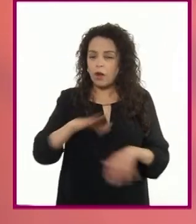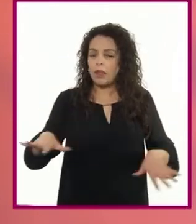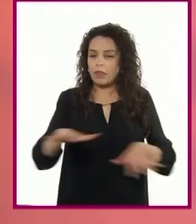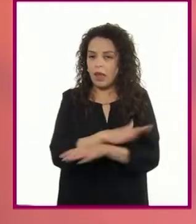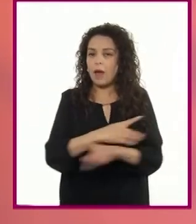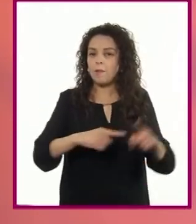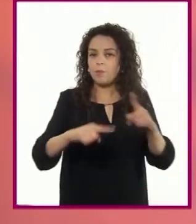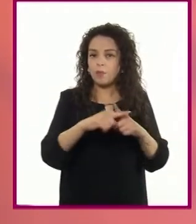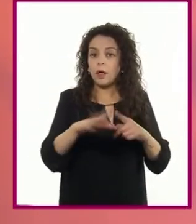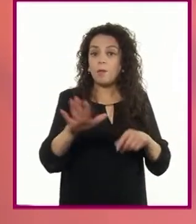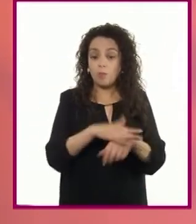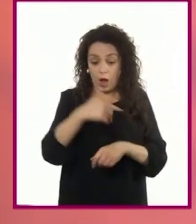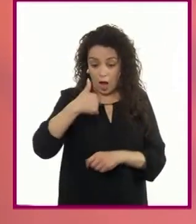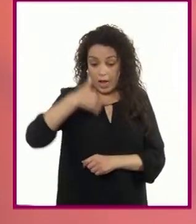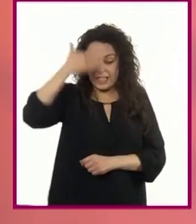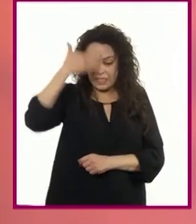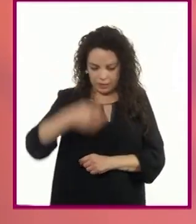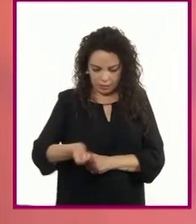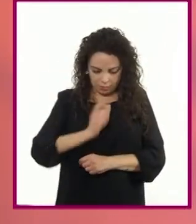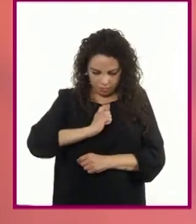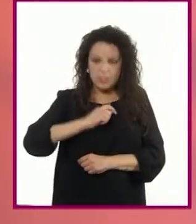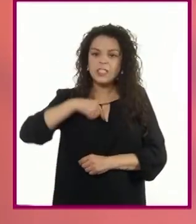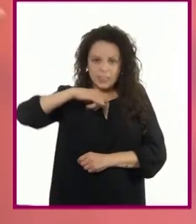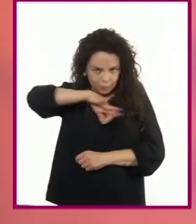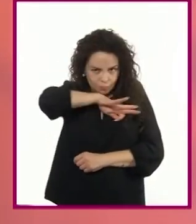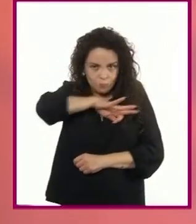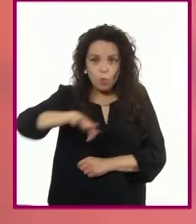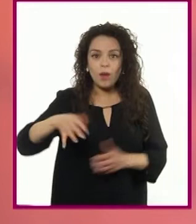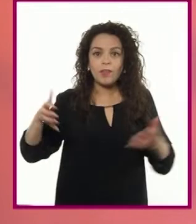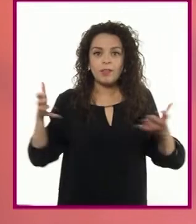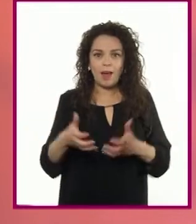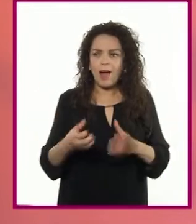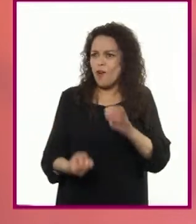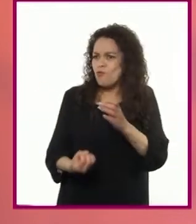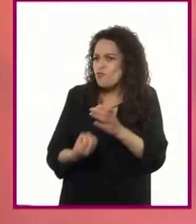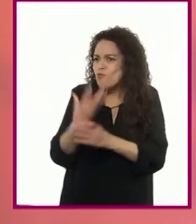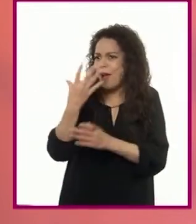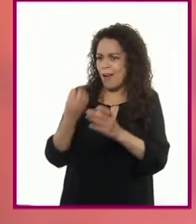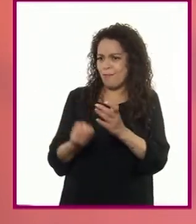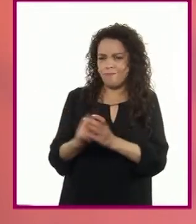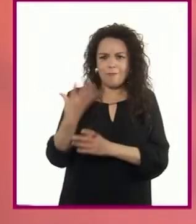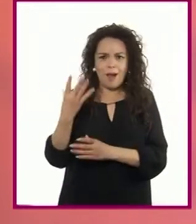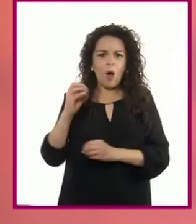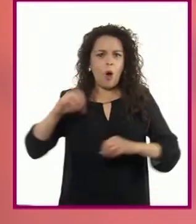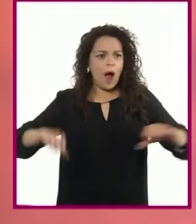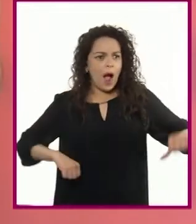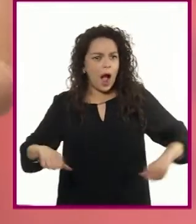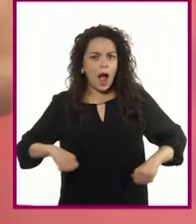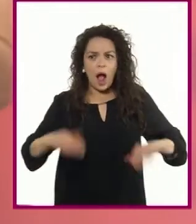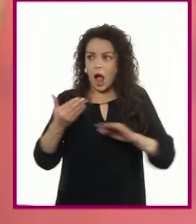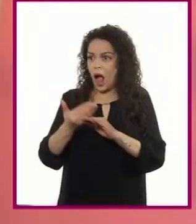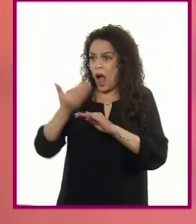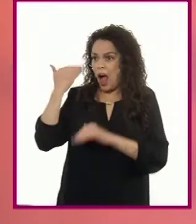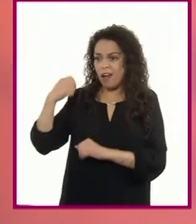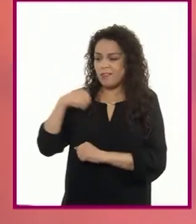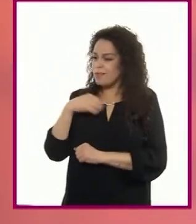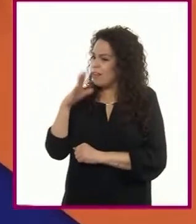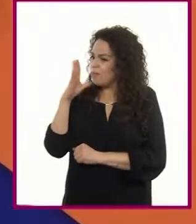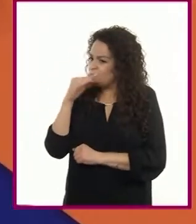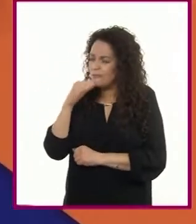conozco de lo que soy capaz, si me atrevo a experimentar nuevos retos o actividades que alguna vez no logré hacer. Por